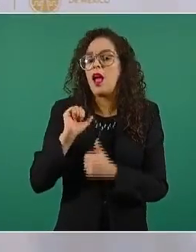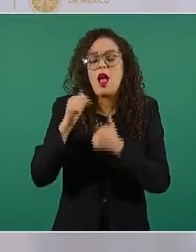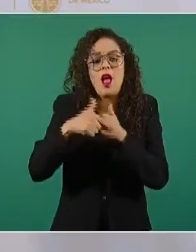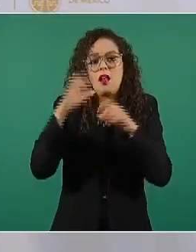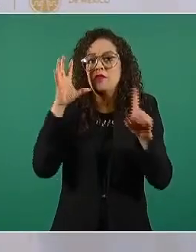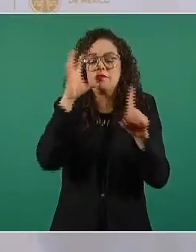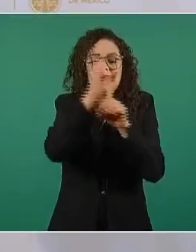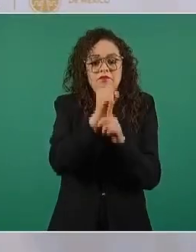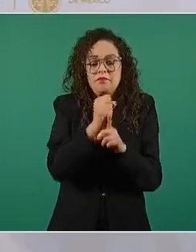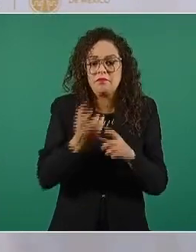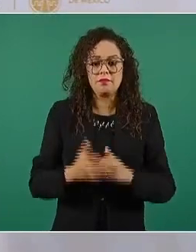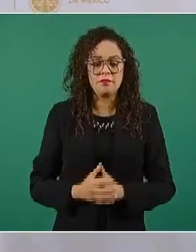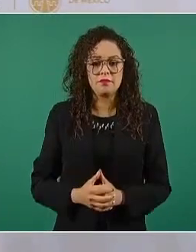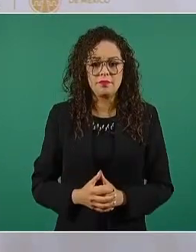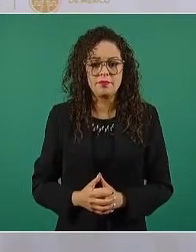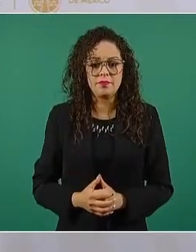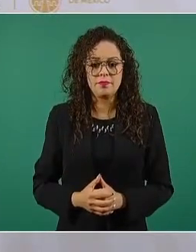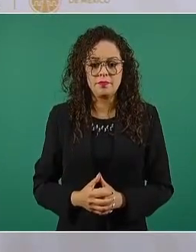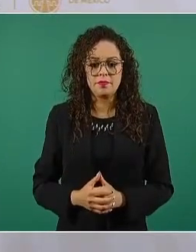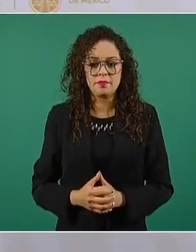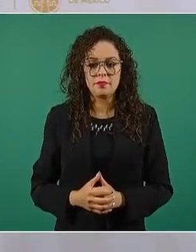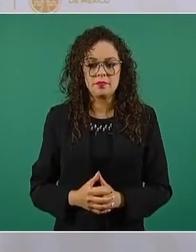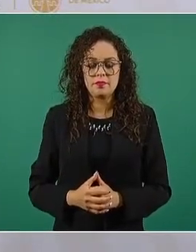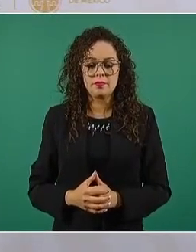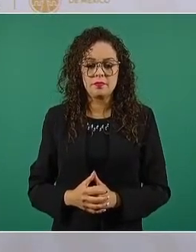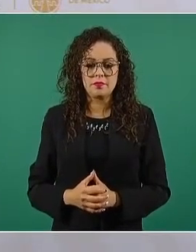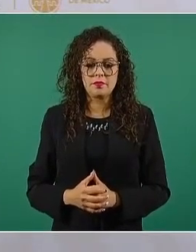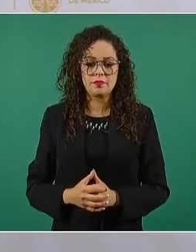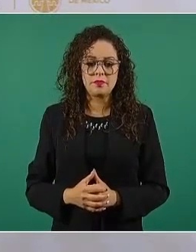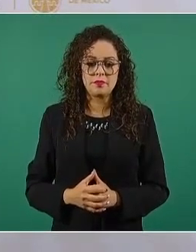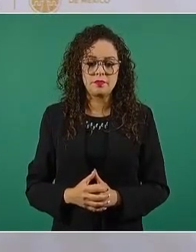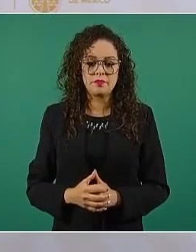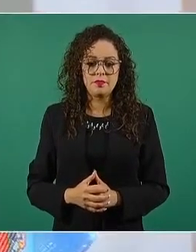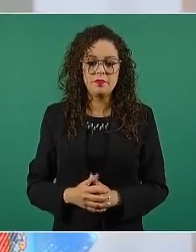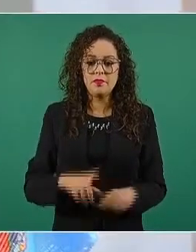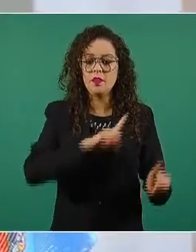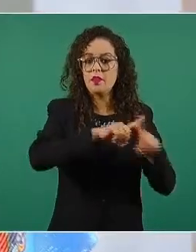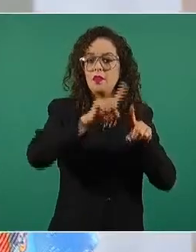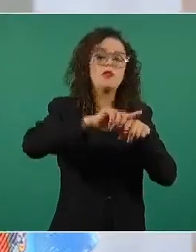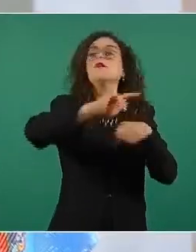En nuestros países, nuestros líderes